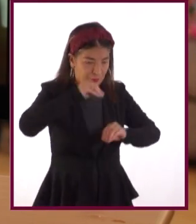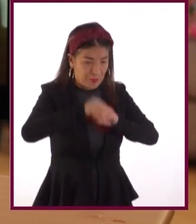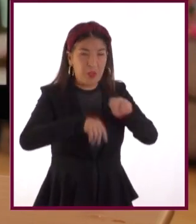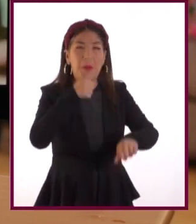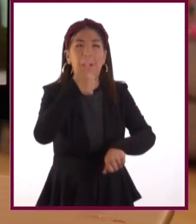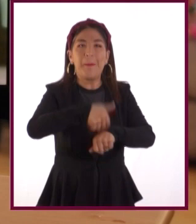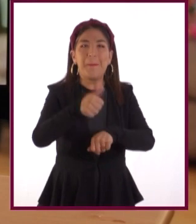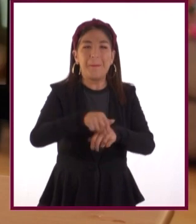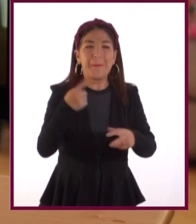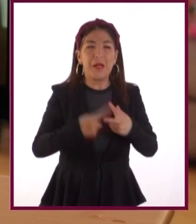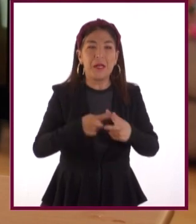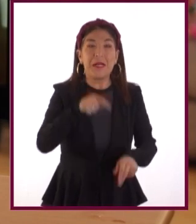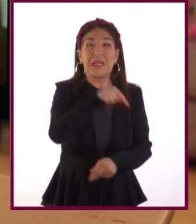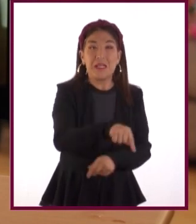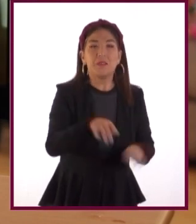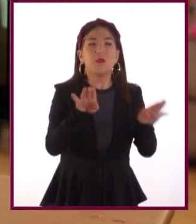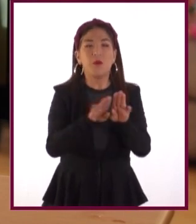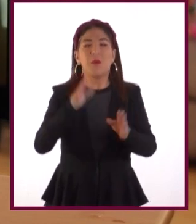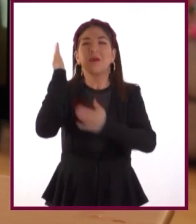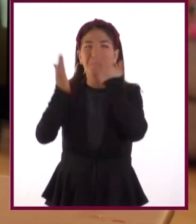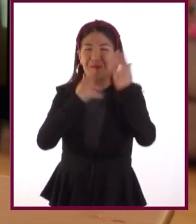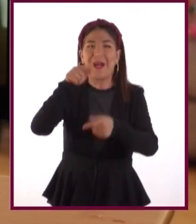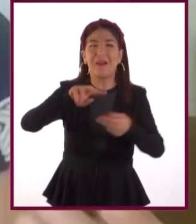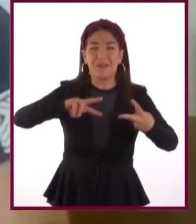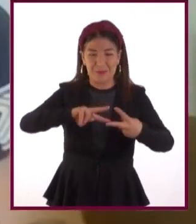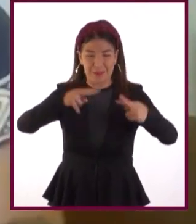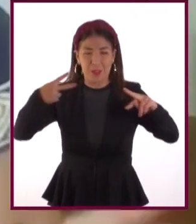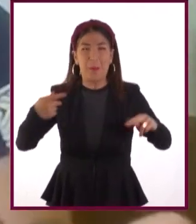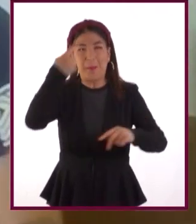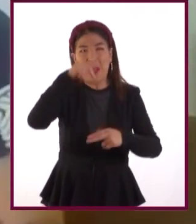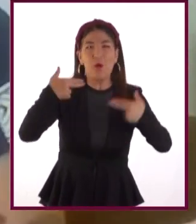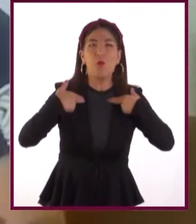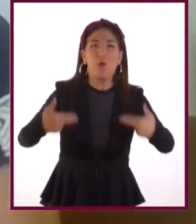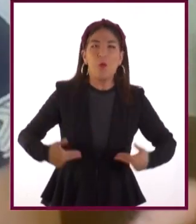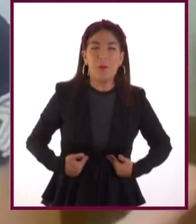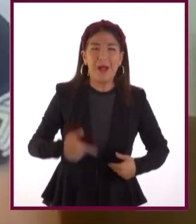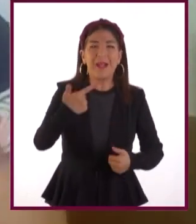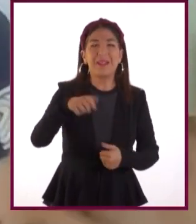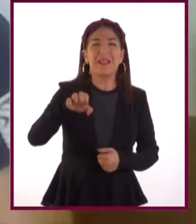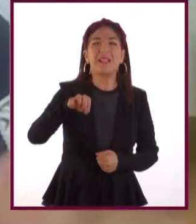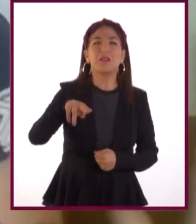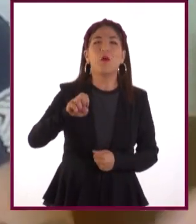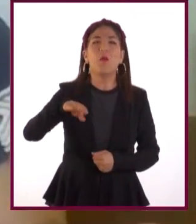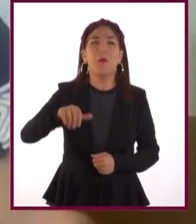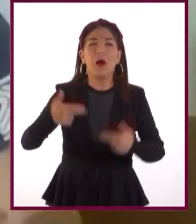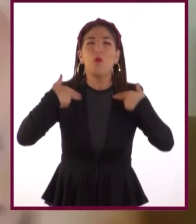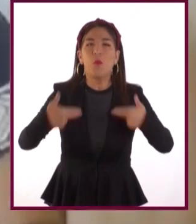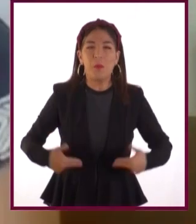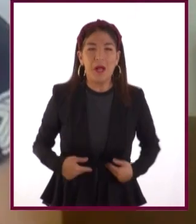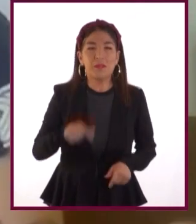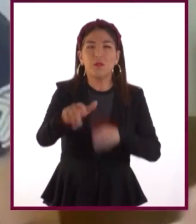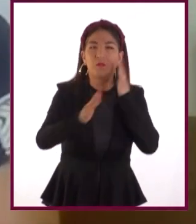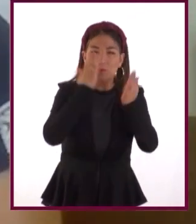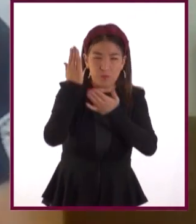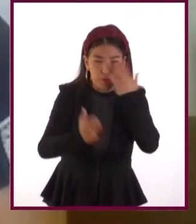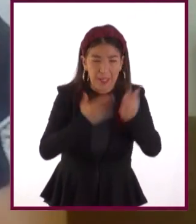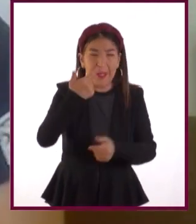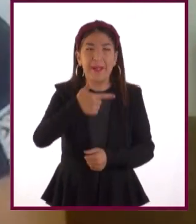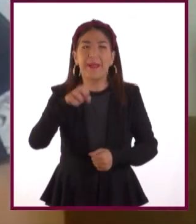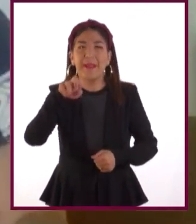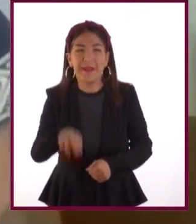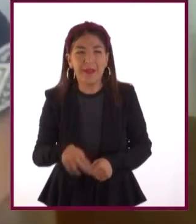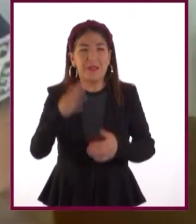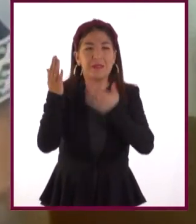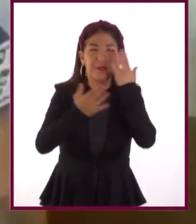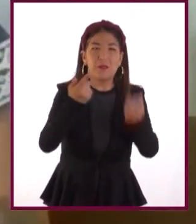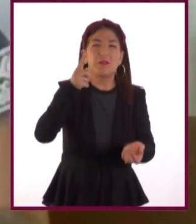a que conociéramos la secuencia del genoma humano. Y pues ahora que ya conocemos la secuencia del genoma, pues podemos estudiar los genes